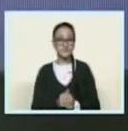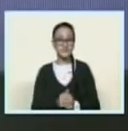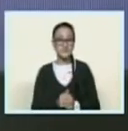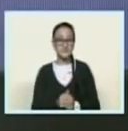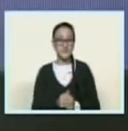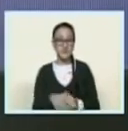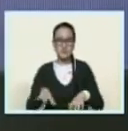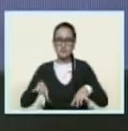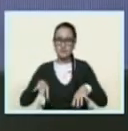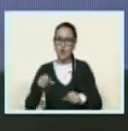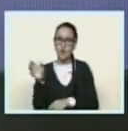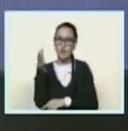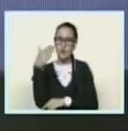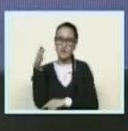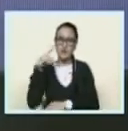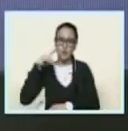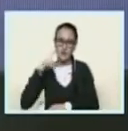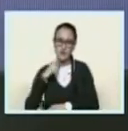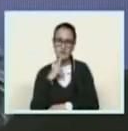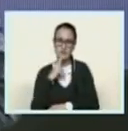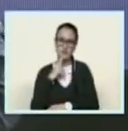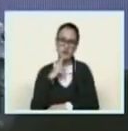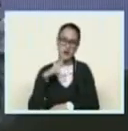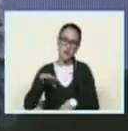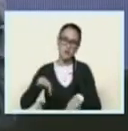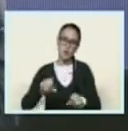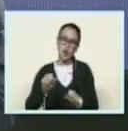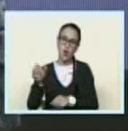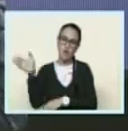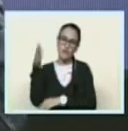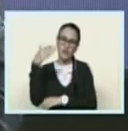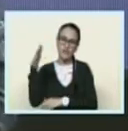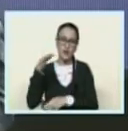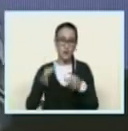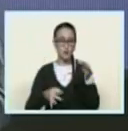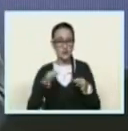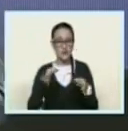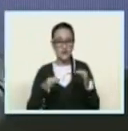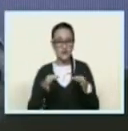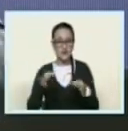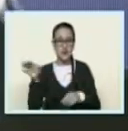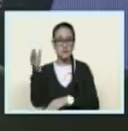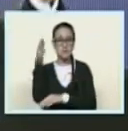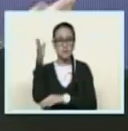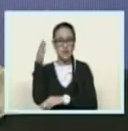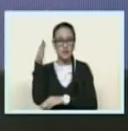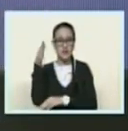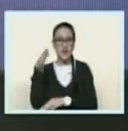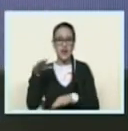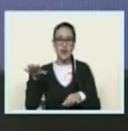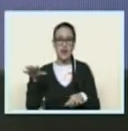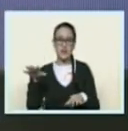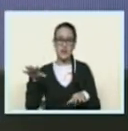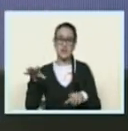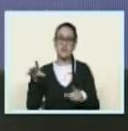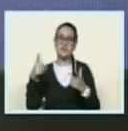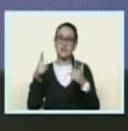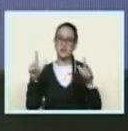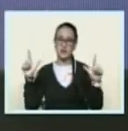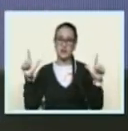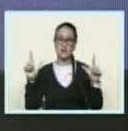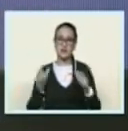banderas de Bolívar, las banderas de la libertad, las banderas de la justicia, y que años después